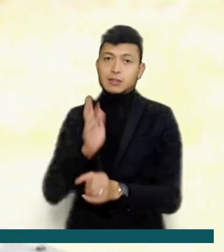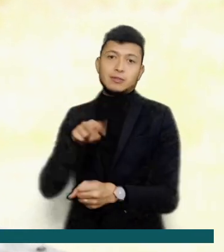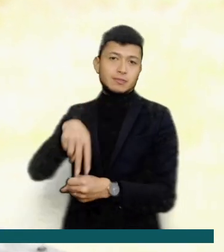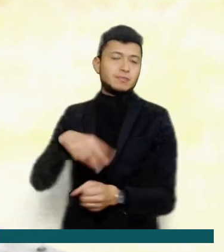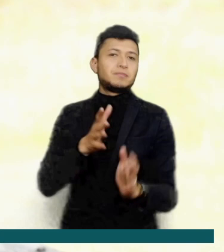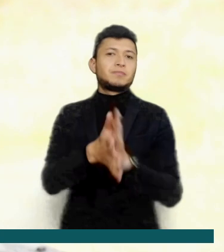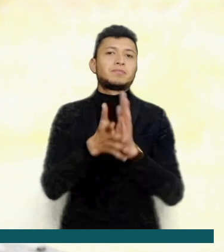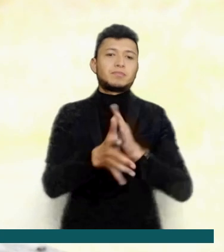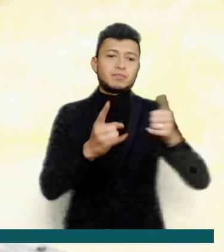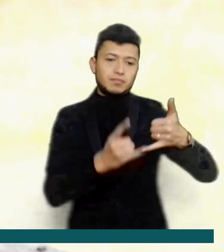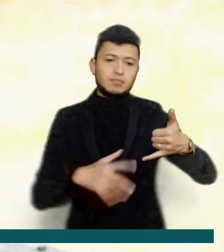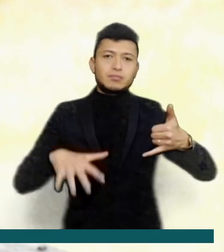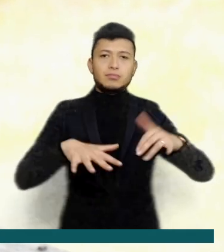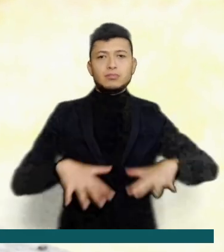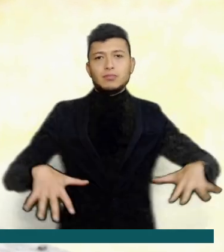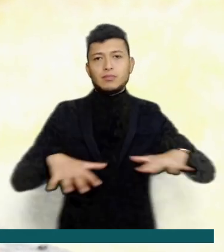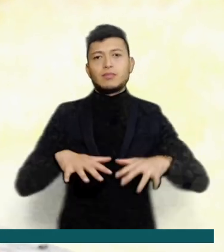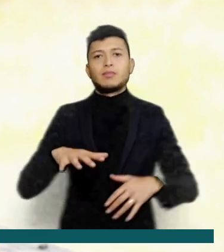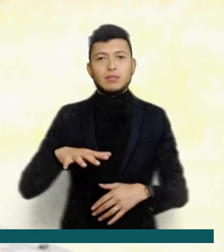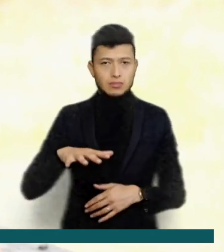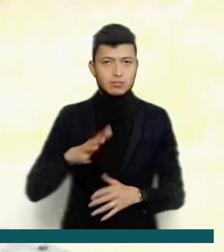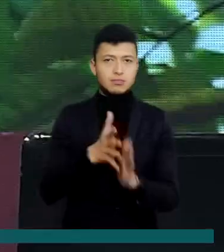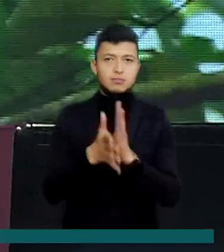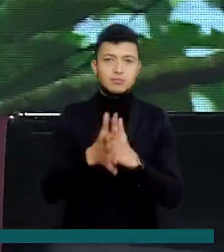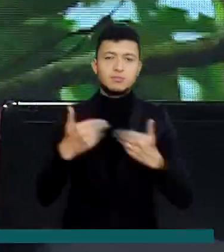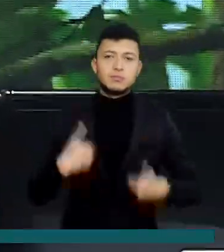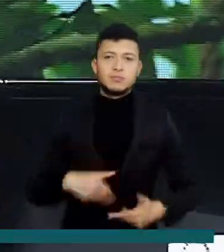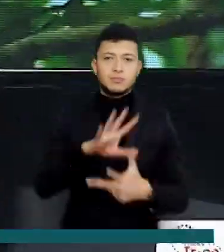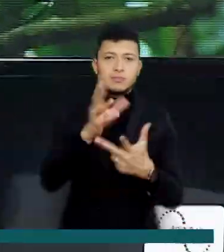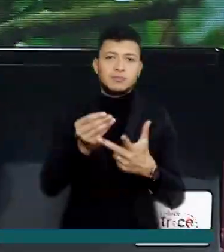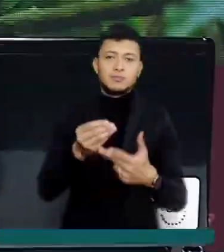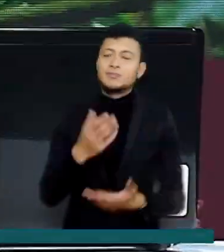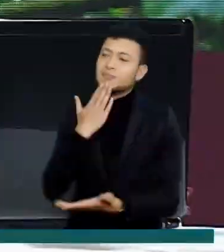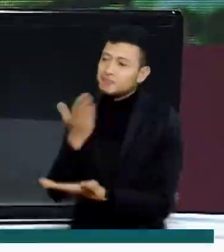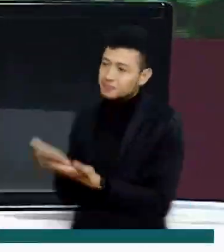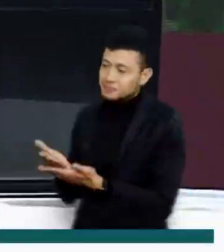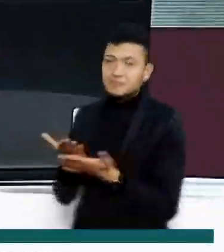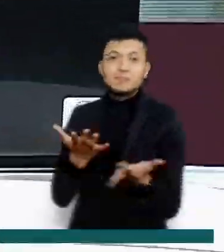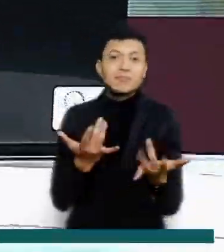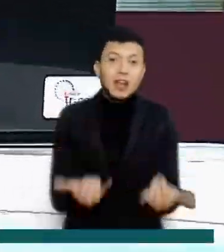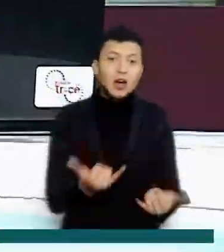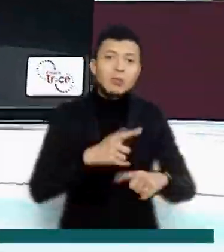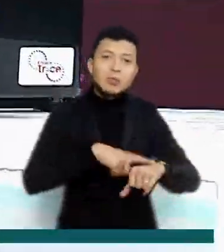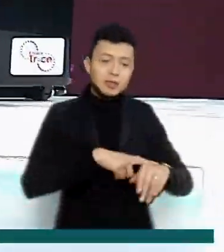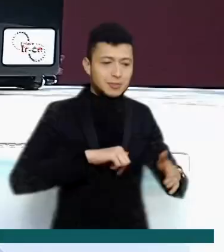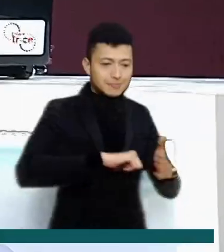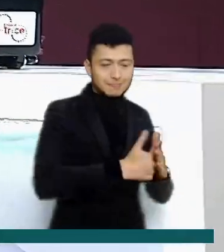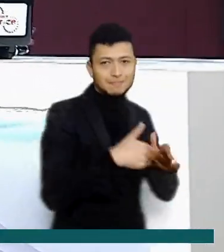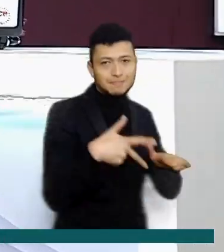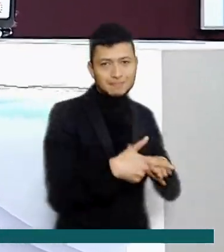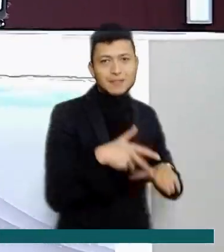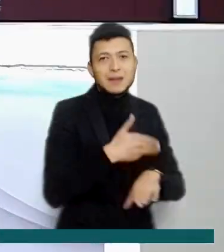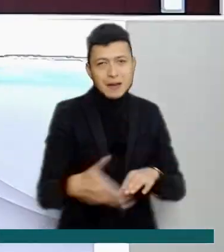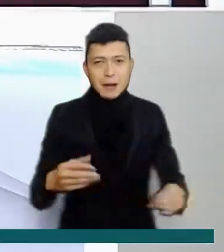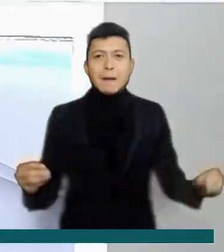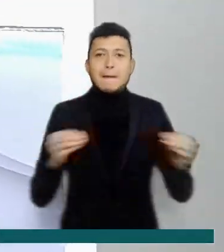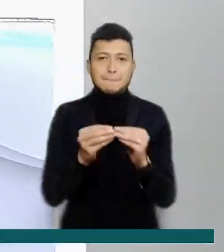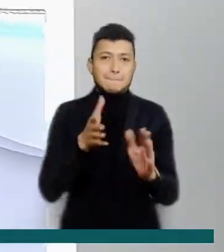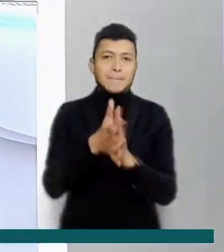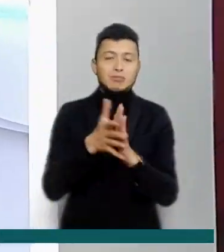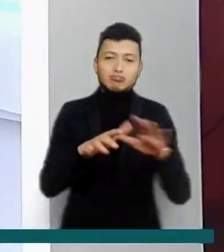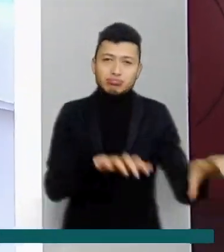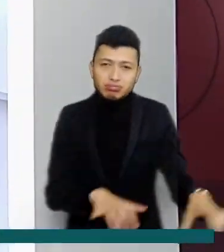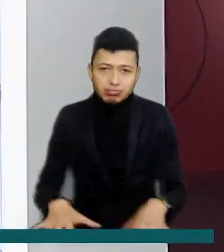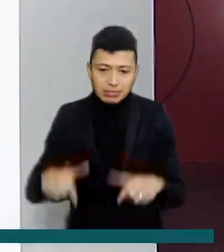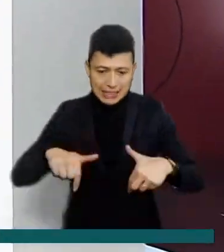Desde Inirida, Guainía, Ana María Barón para Enlace 13. Gracias Ana María, es momento de hacer una nueva pausa y ya regresamos con más historias aquí